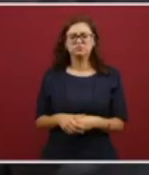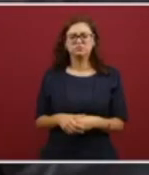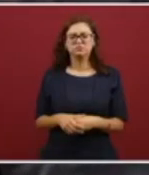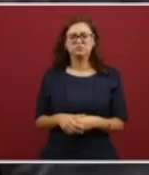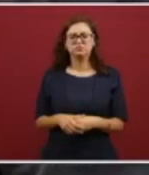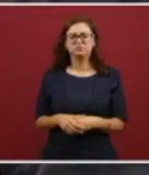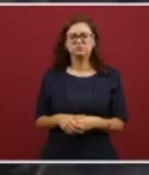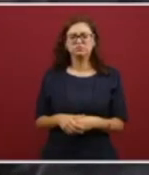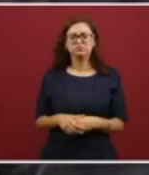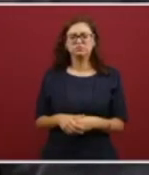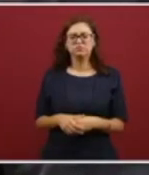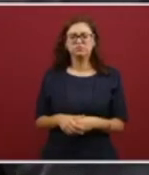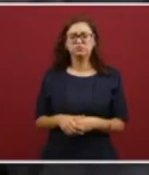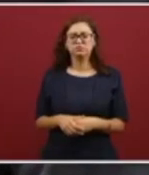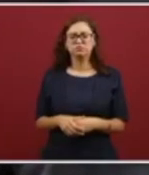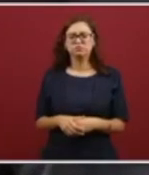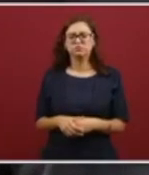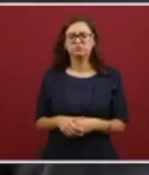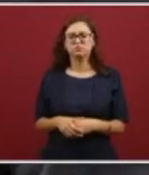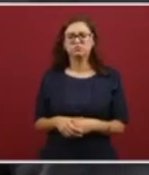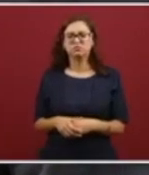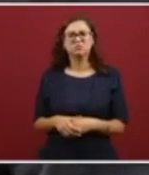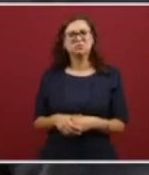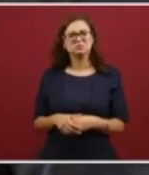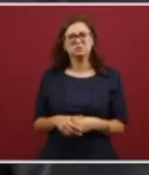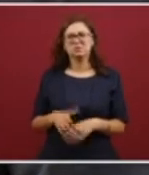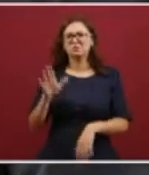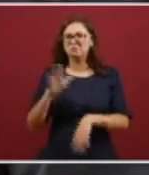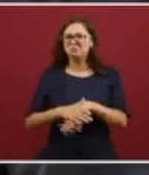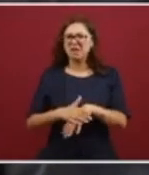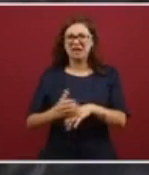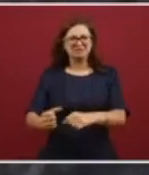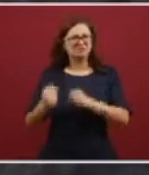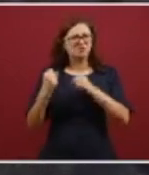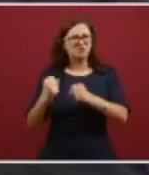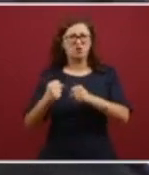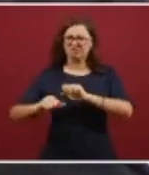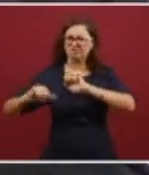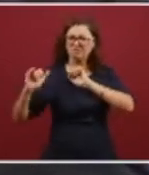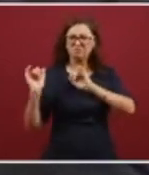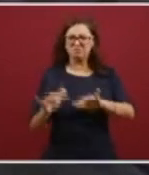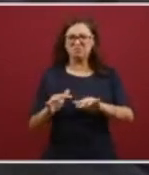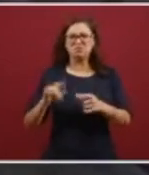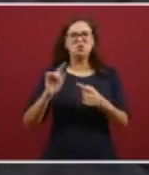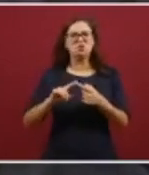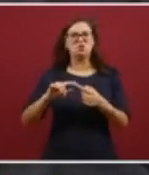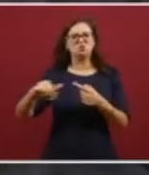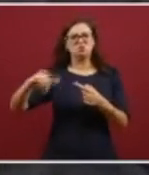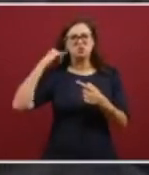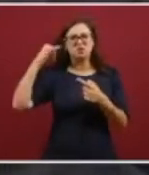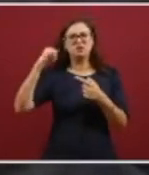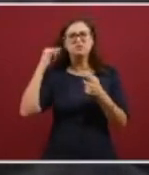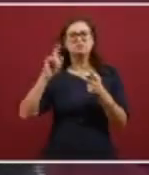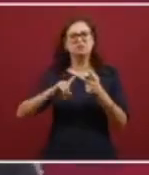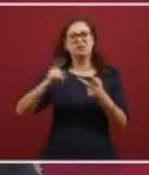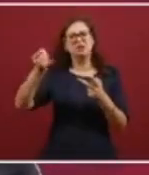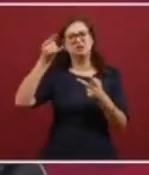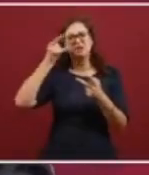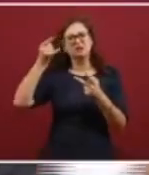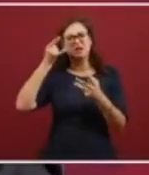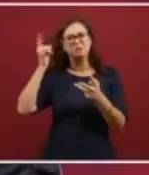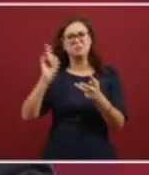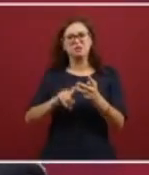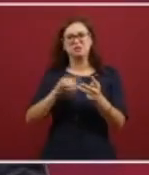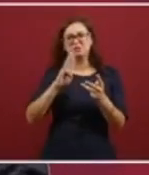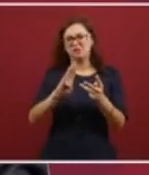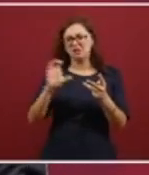padecimos de Yucatán, de Campeche, de Baja California, de Chihuahua, donde